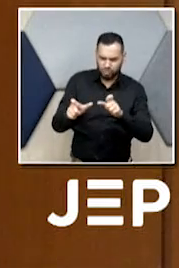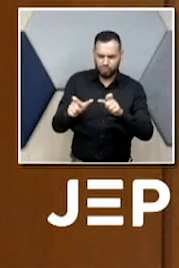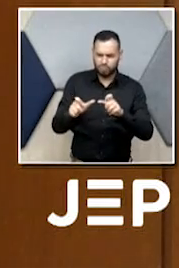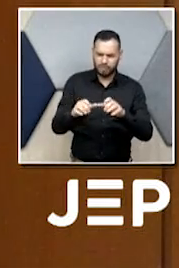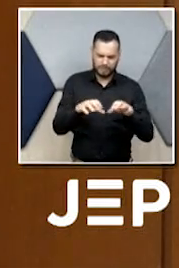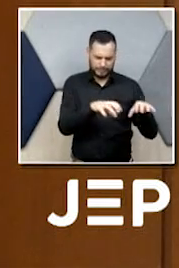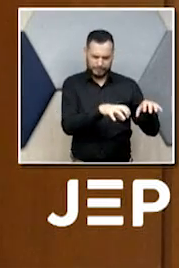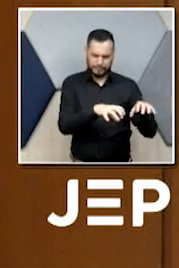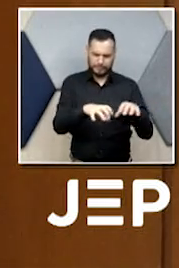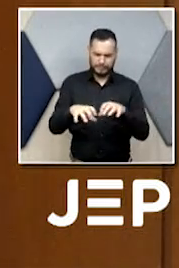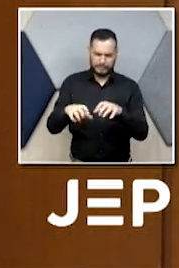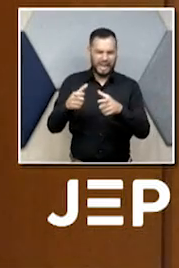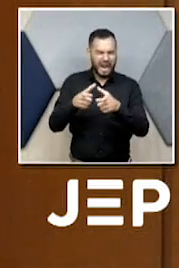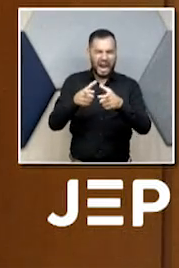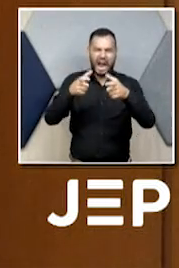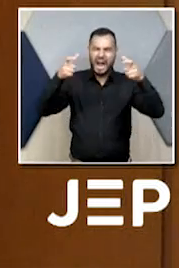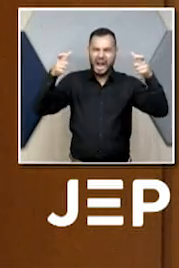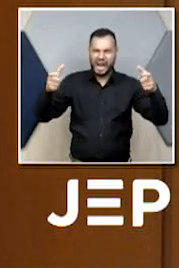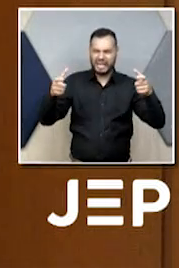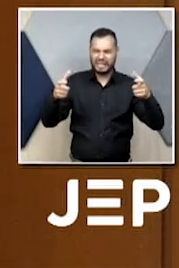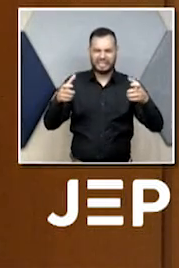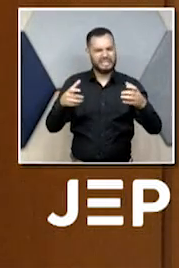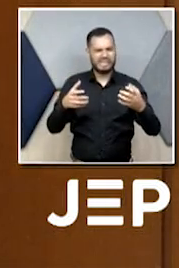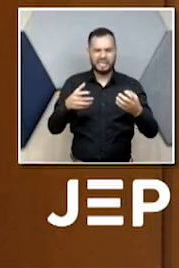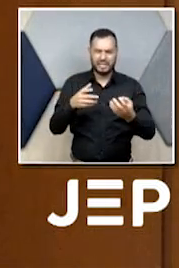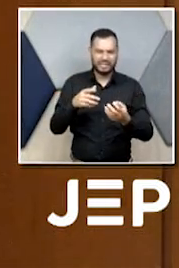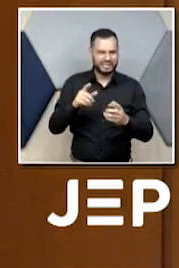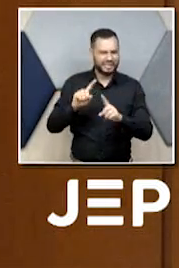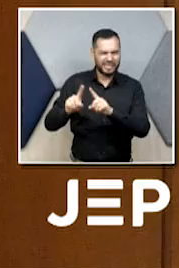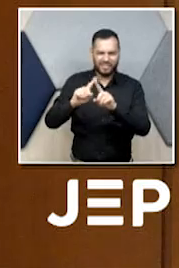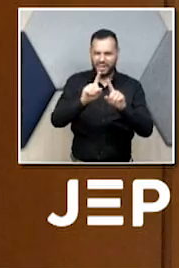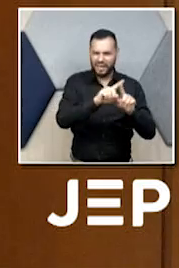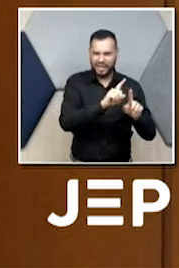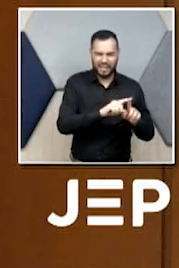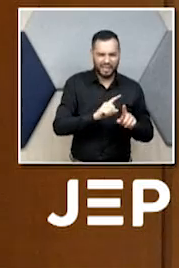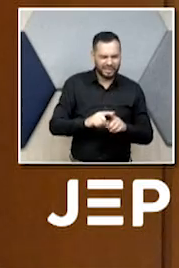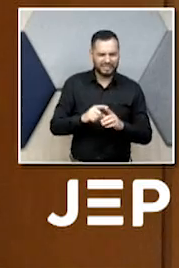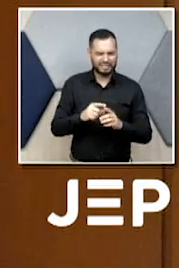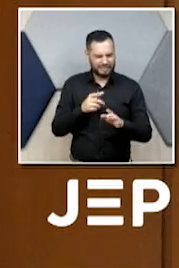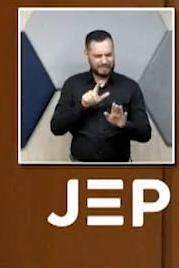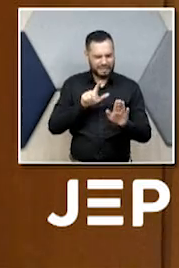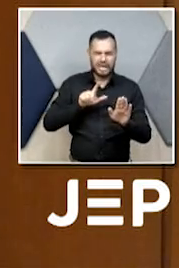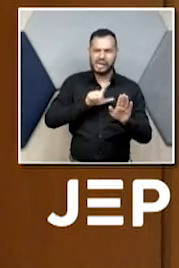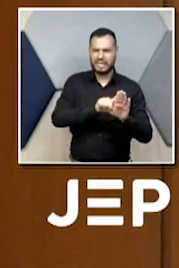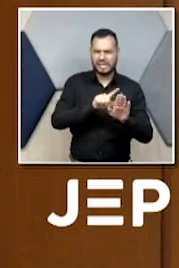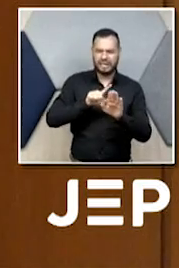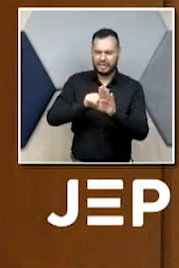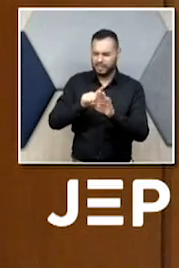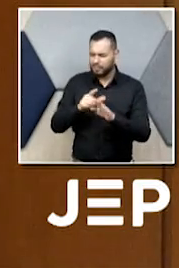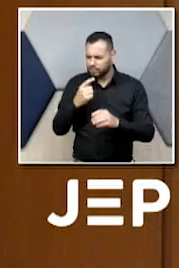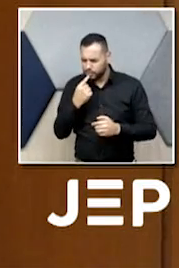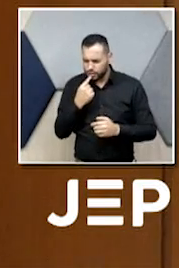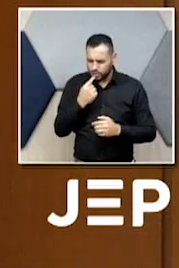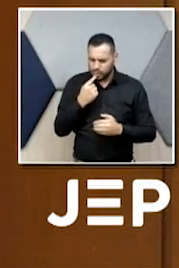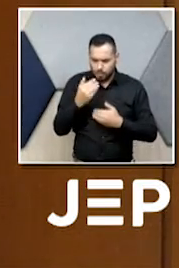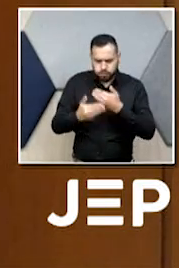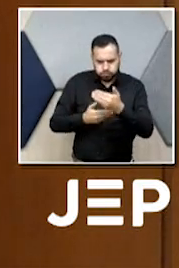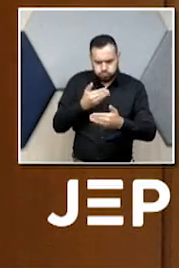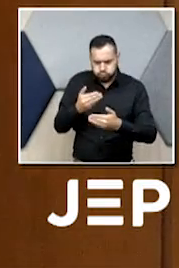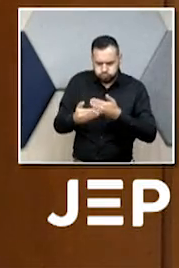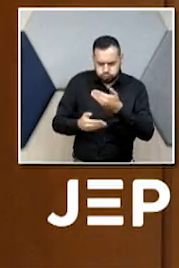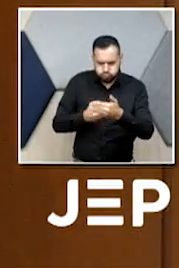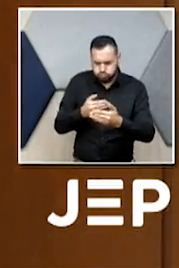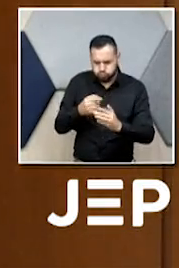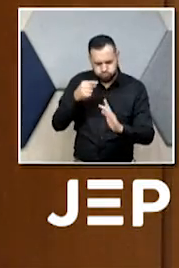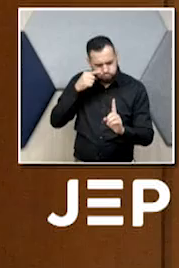macrocriminalidad, lo cual nos permite avanzar de un modo eficaz en la administración de